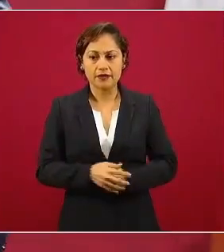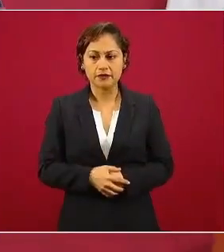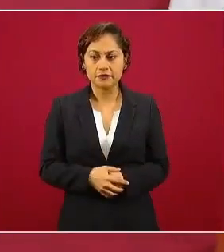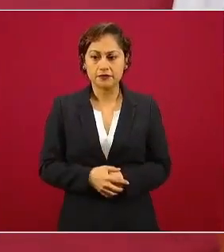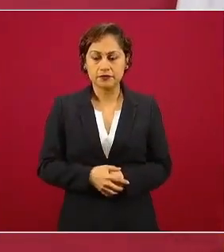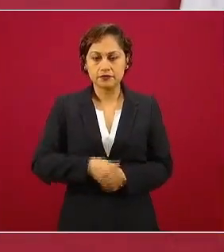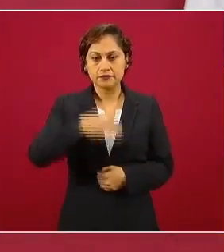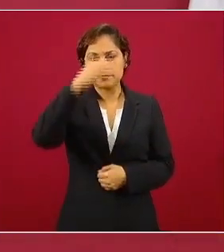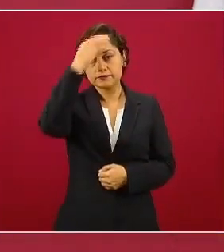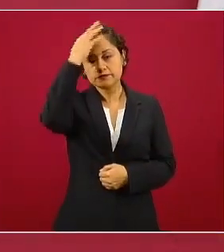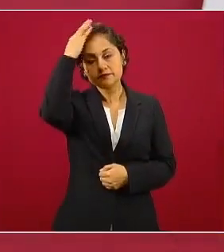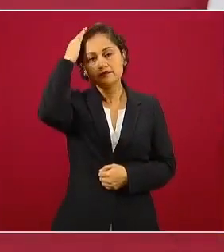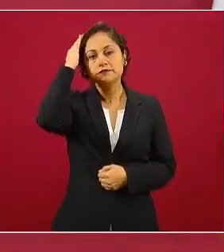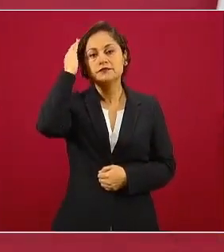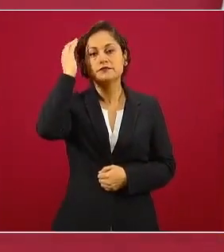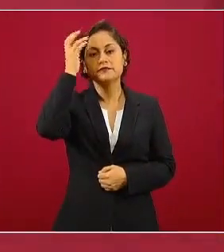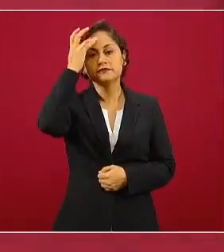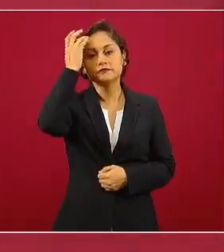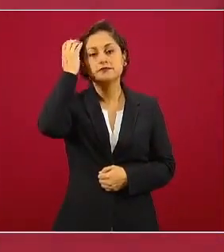a